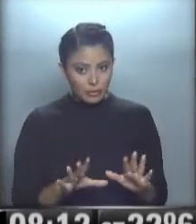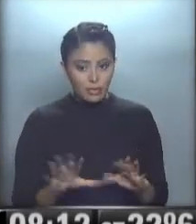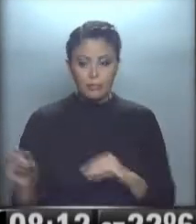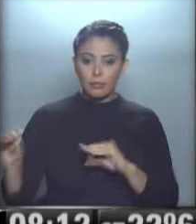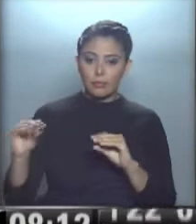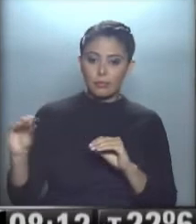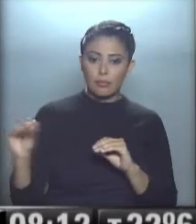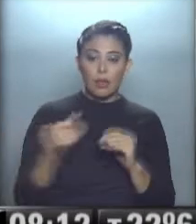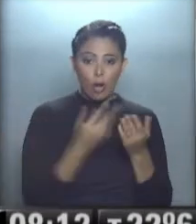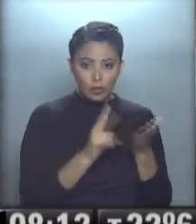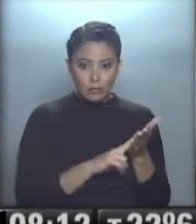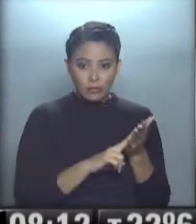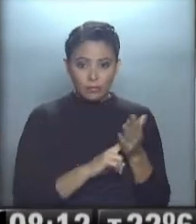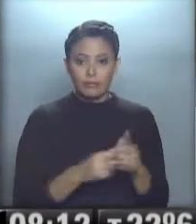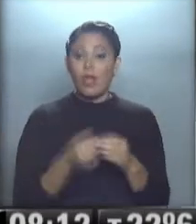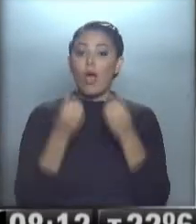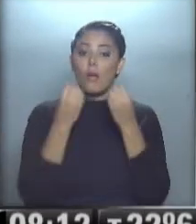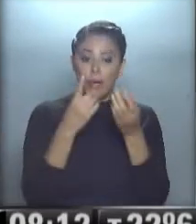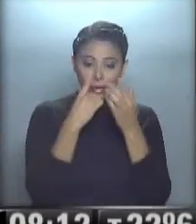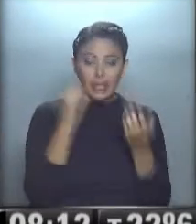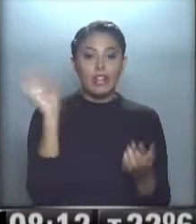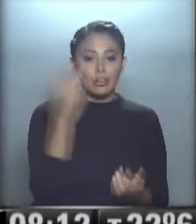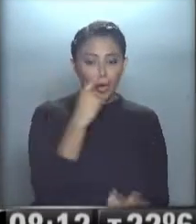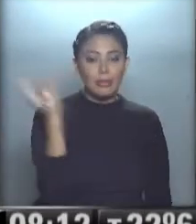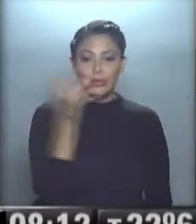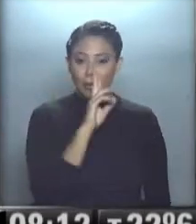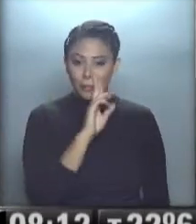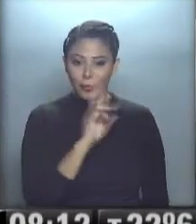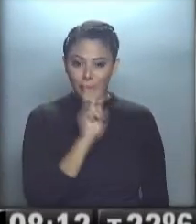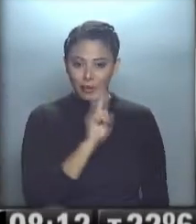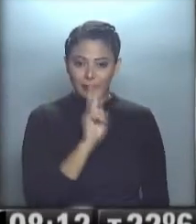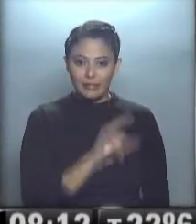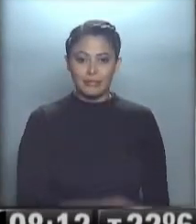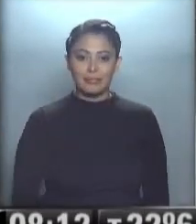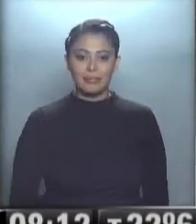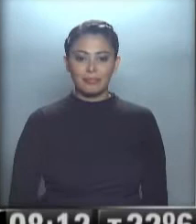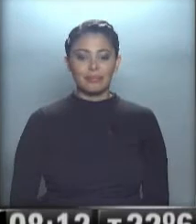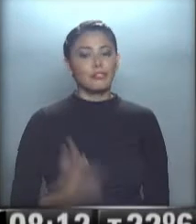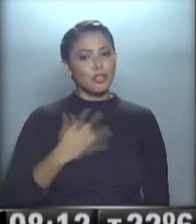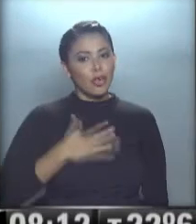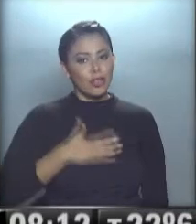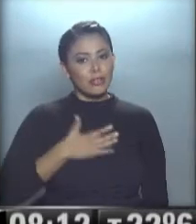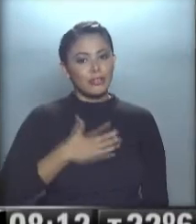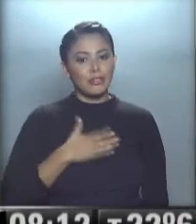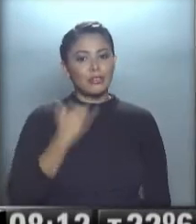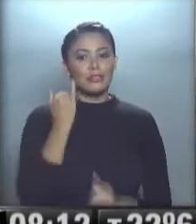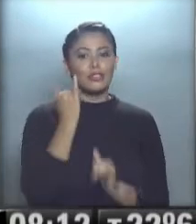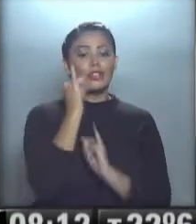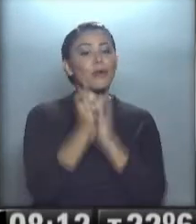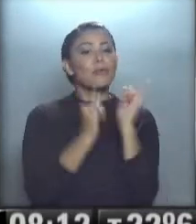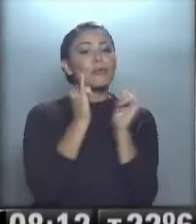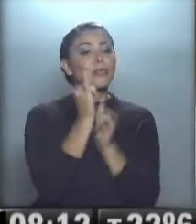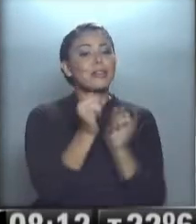Empiezo de nuevo. Buenos días a todos y a todas. Es un gran gusto para mí hablar con ustedes.